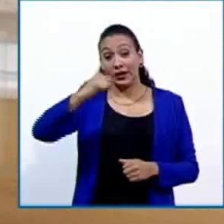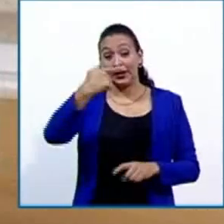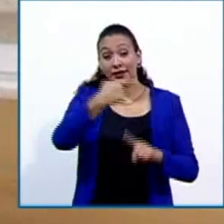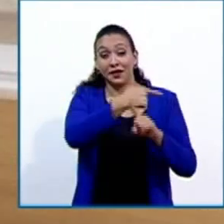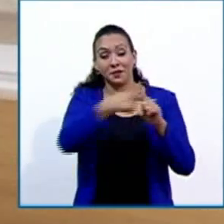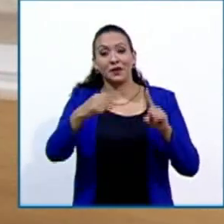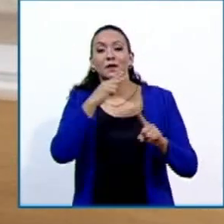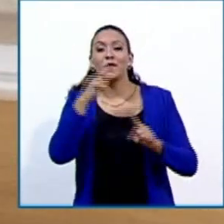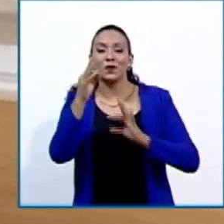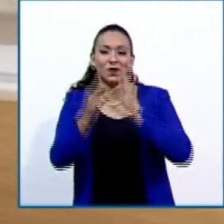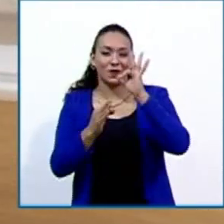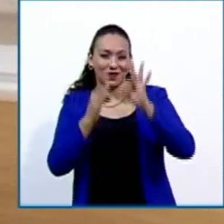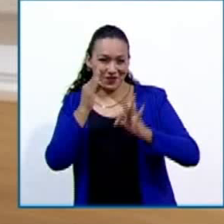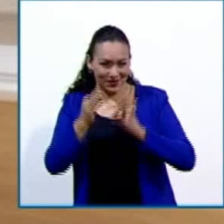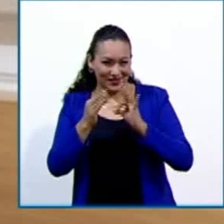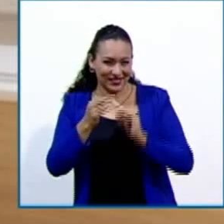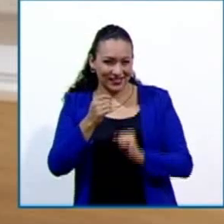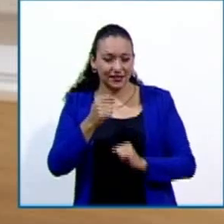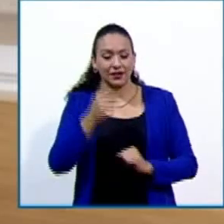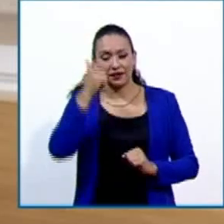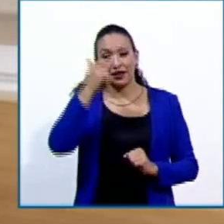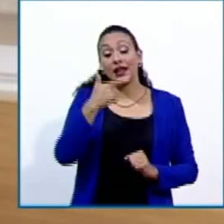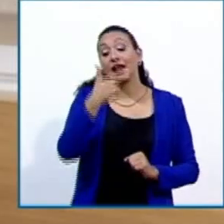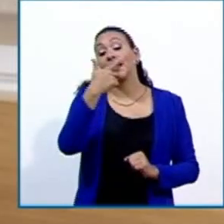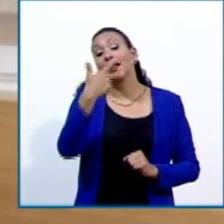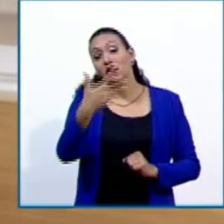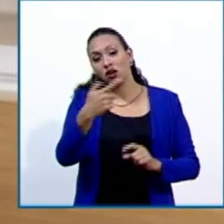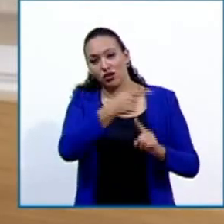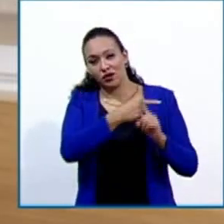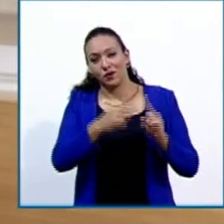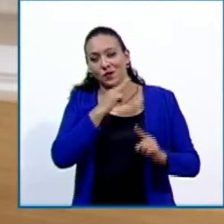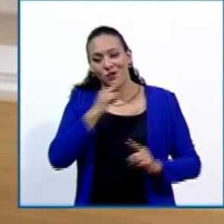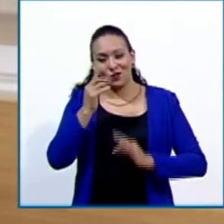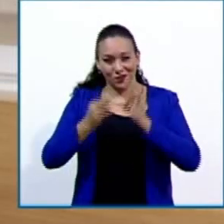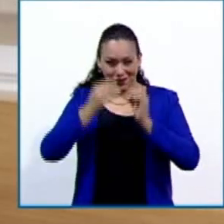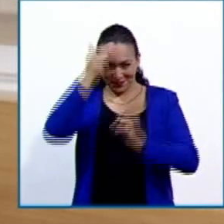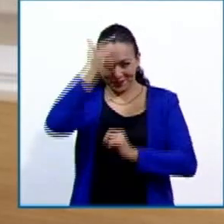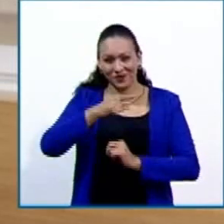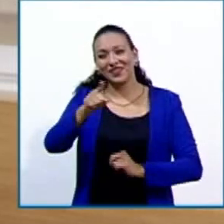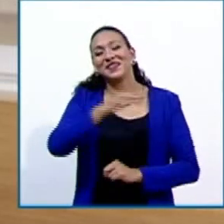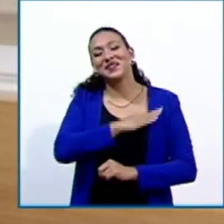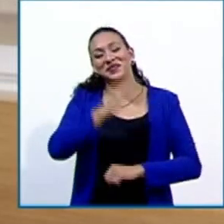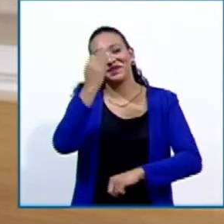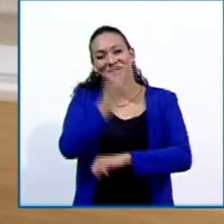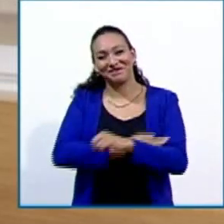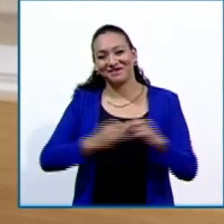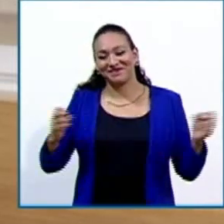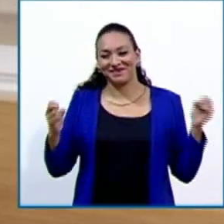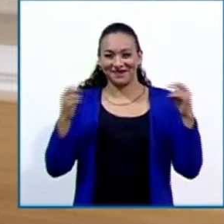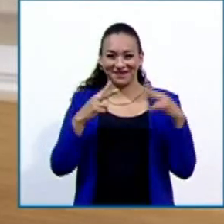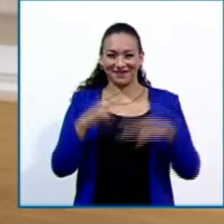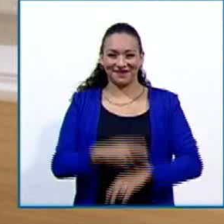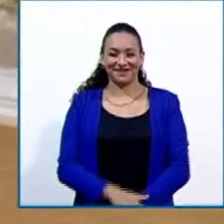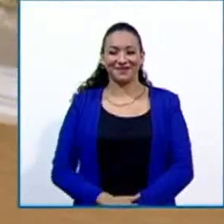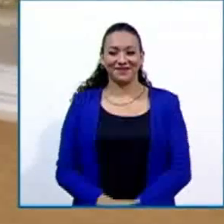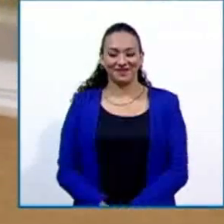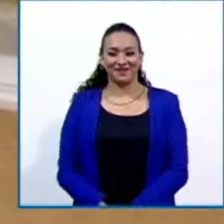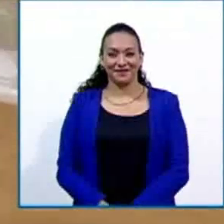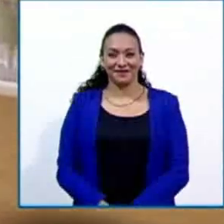horas nuestro avance informativo y a las 20:30 el noticiario nocturno. Que tenga una excelente tarde. Hasta pronto.